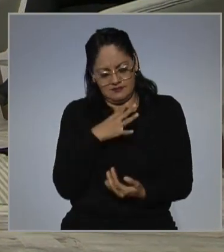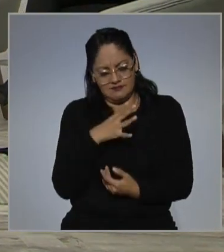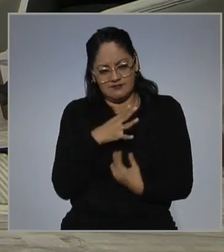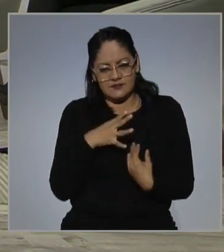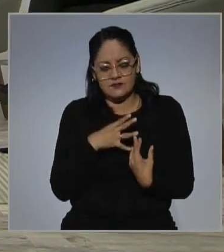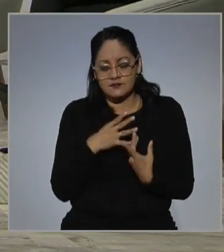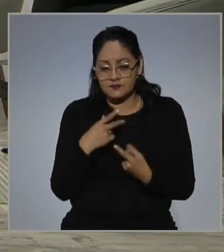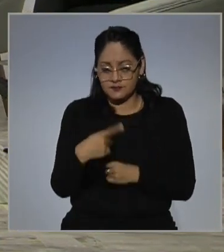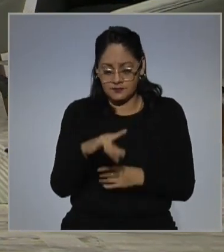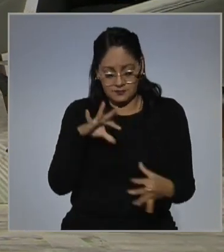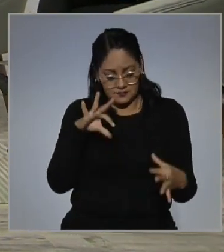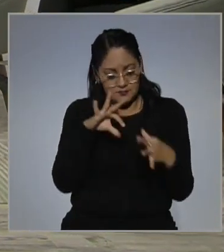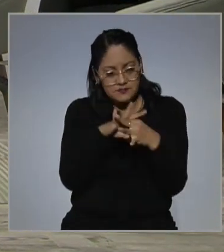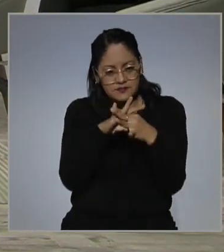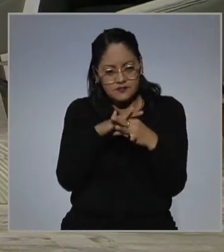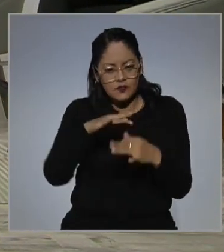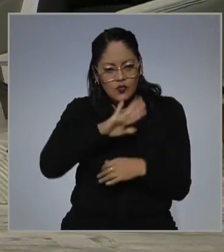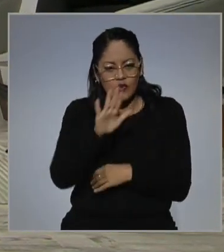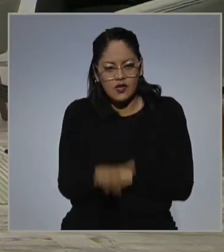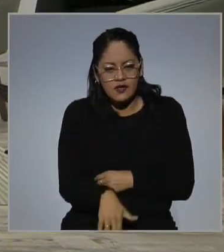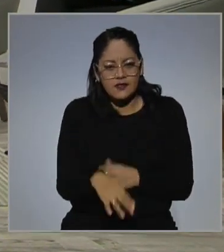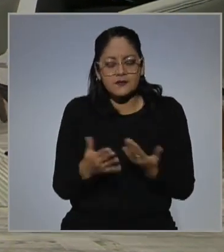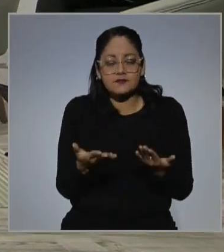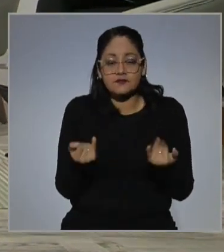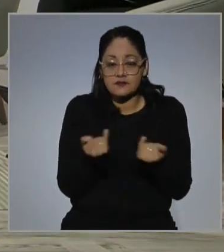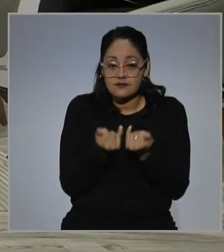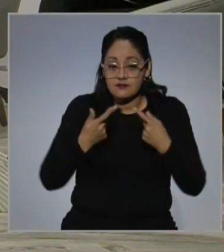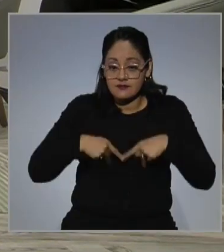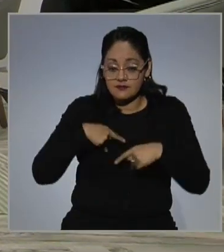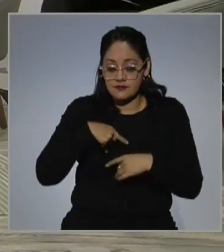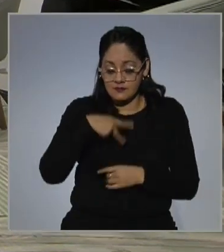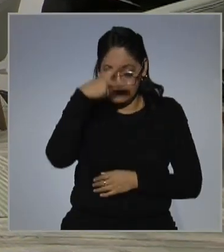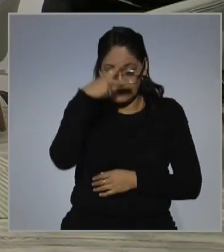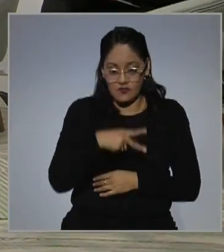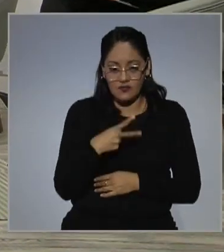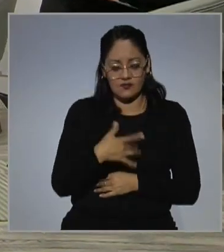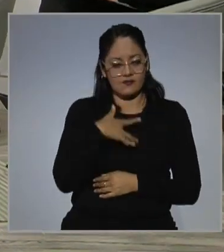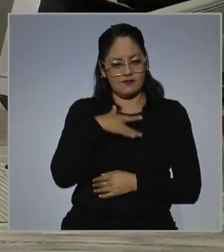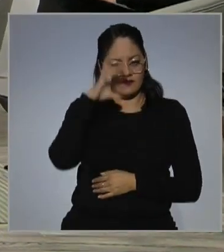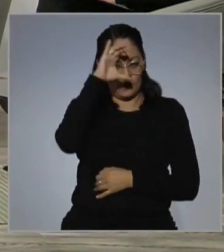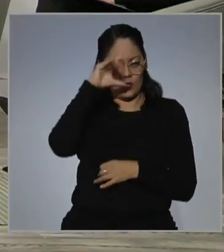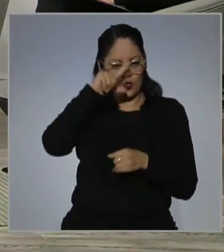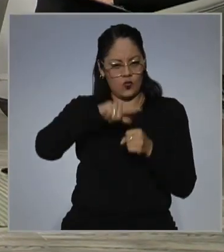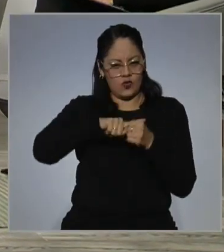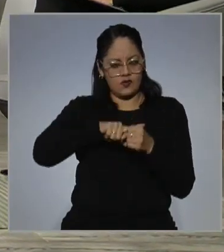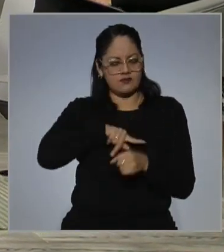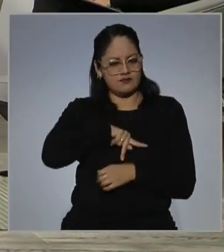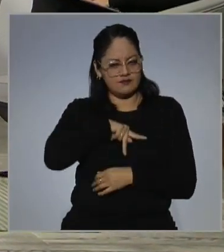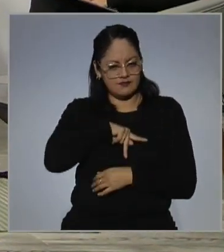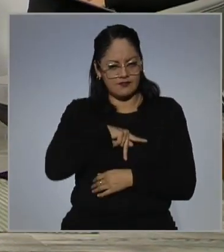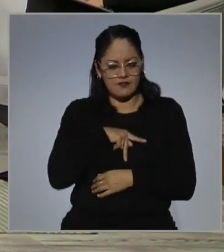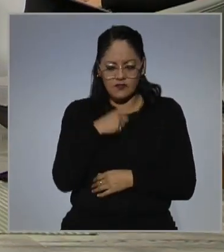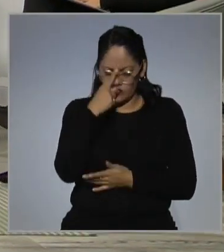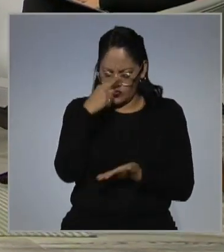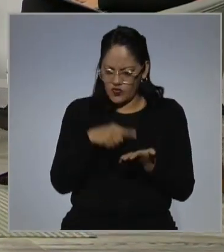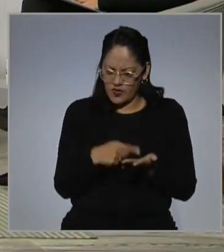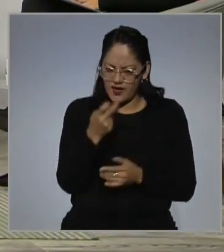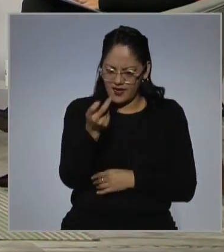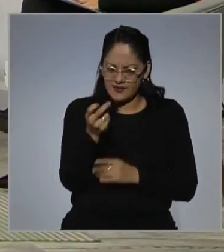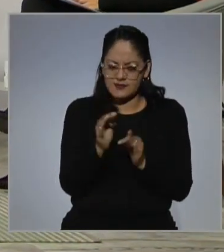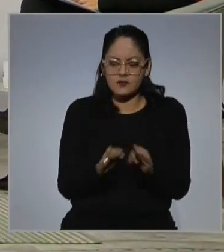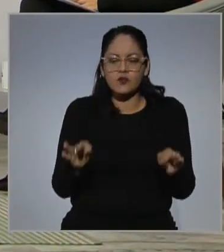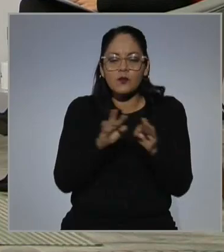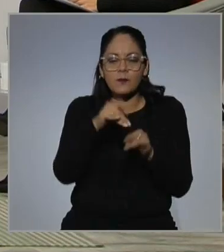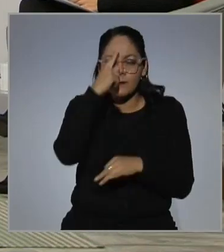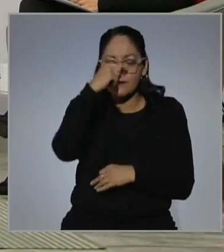el conectarse de esta manera con la muerte que tenemos los mexicanos es parte de nuestra cultura. ¿Y crees que haya sido parte fundamental